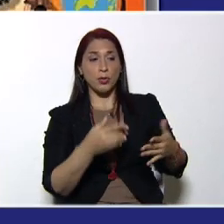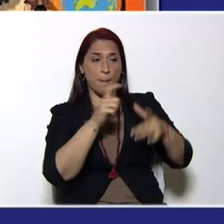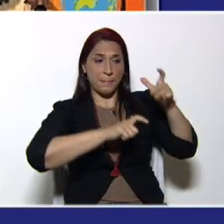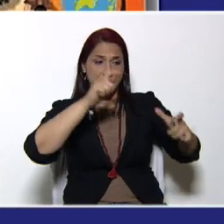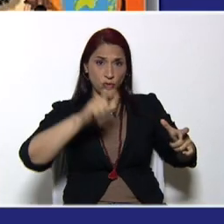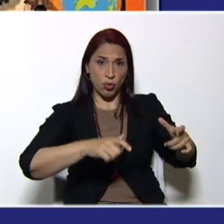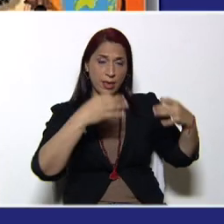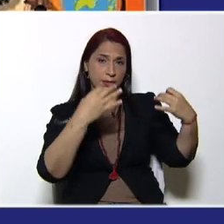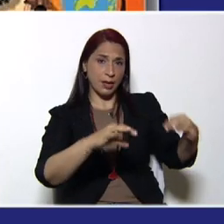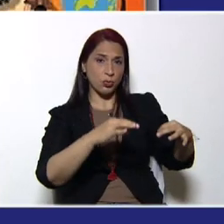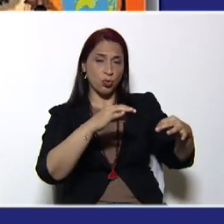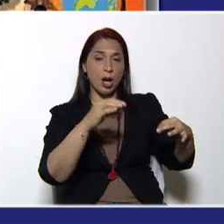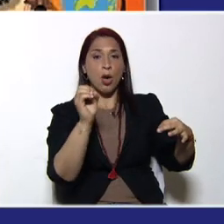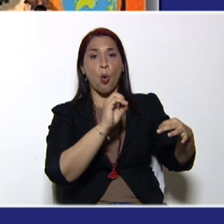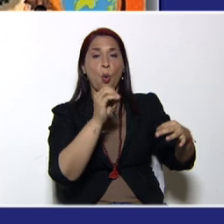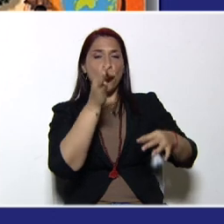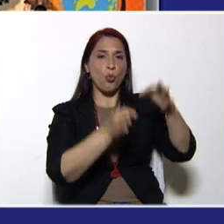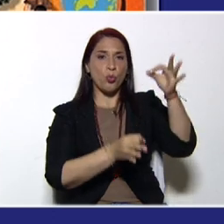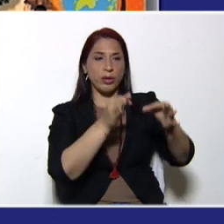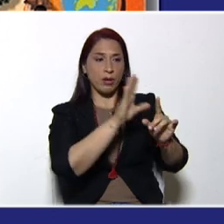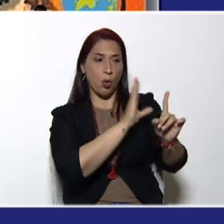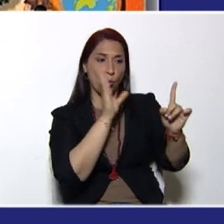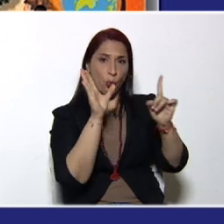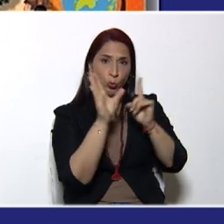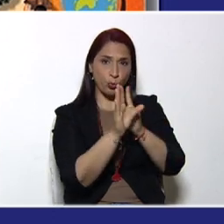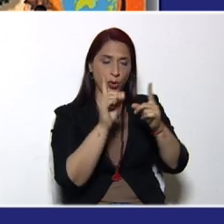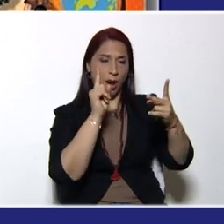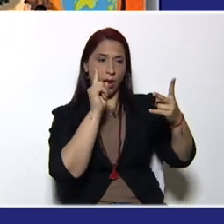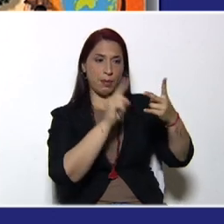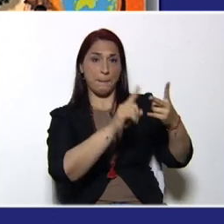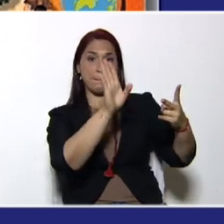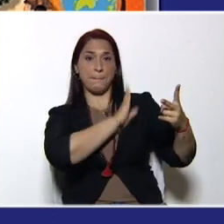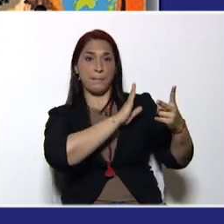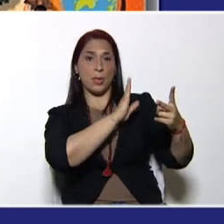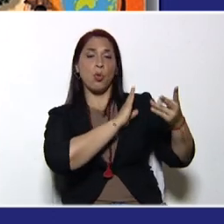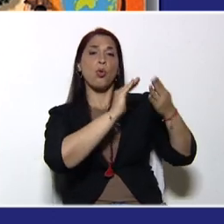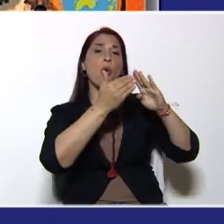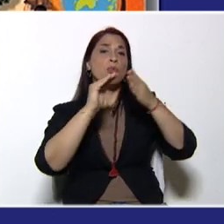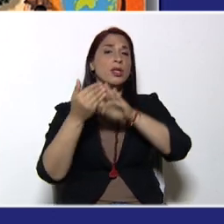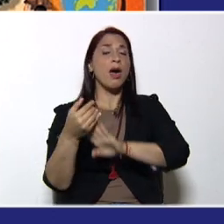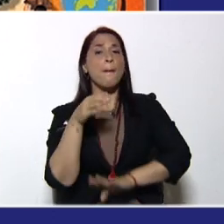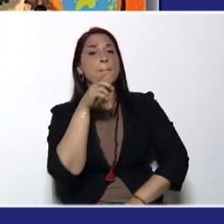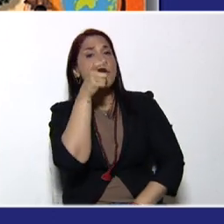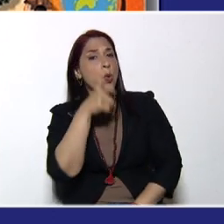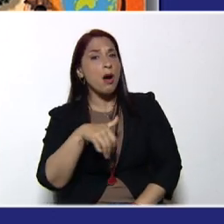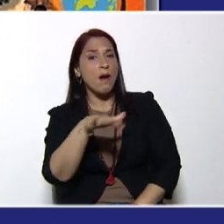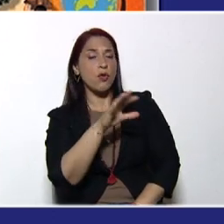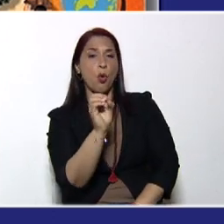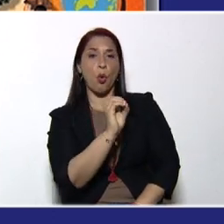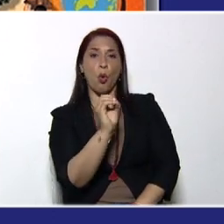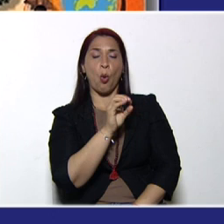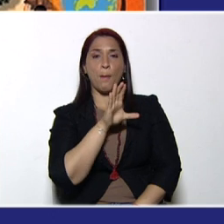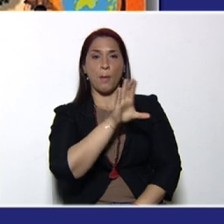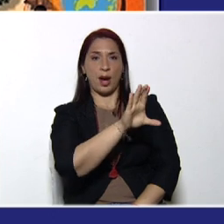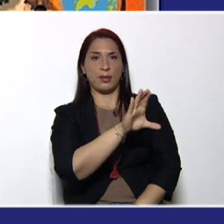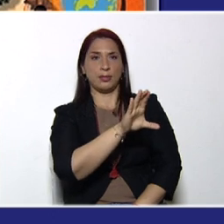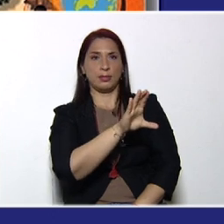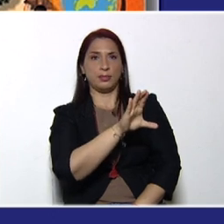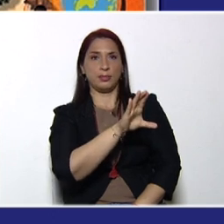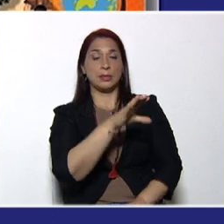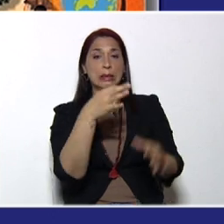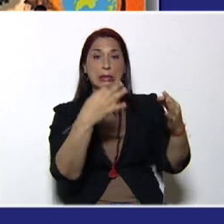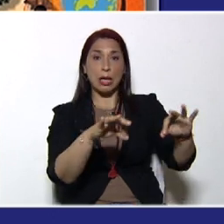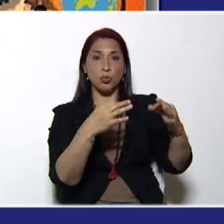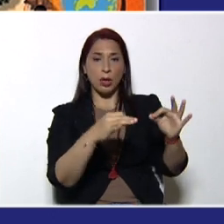o jurídicas, los culturales que pertenecen históricamente a una comunidad, pueblo o nación, natural si son monumentos